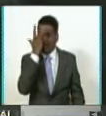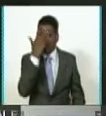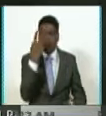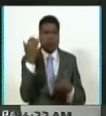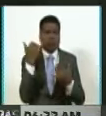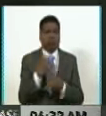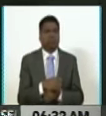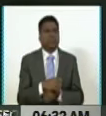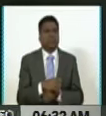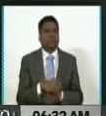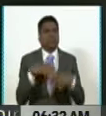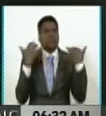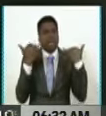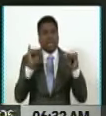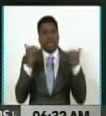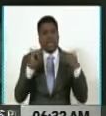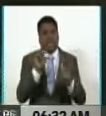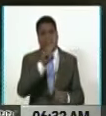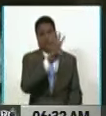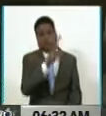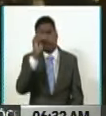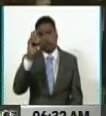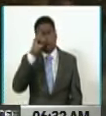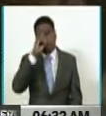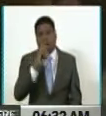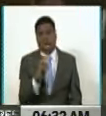celebran los 200 años.